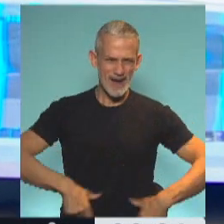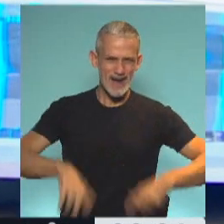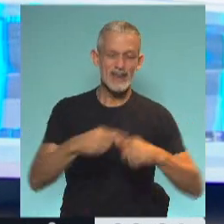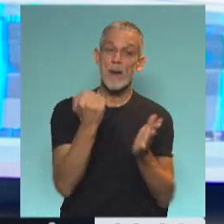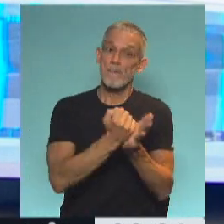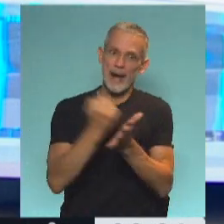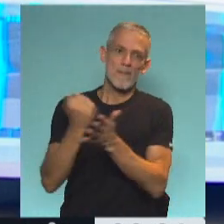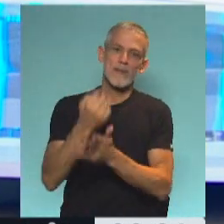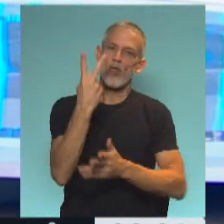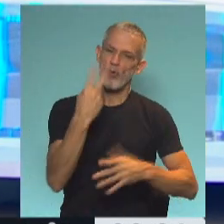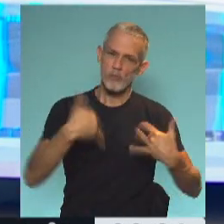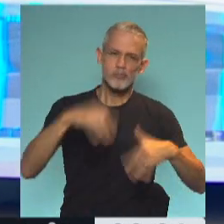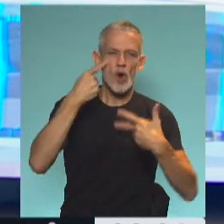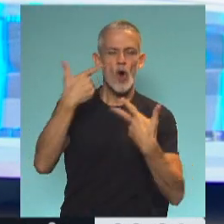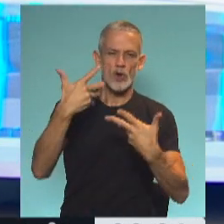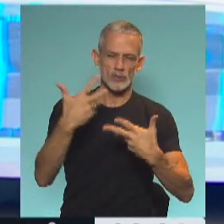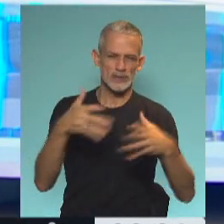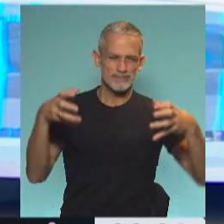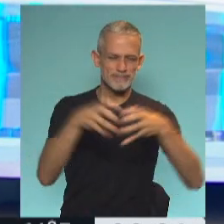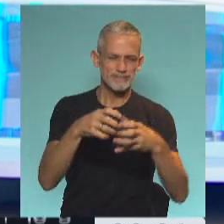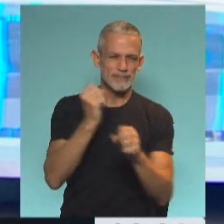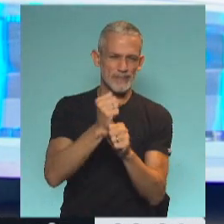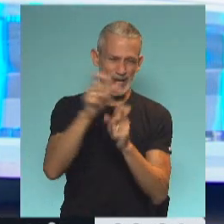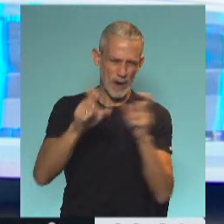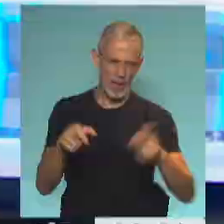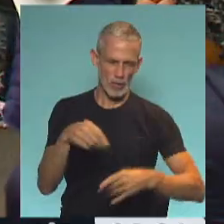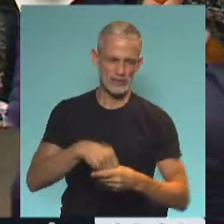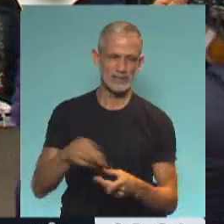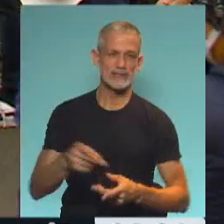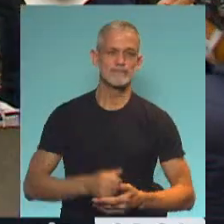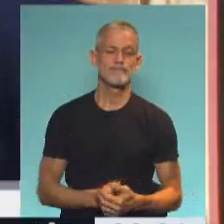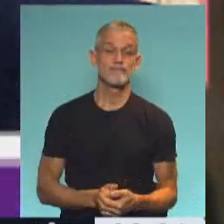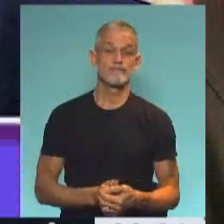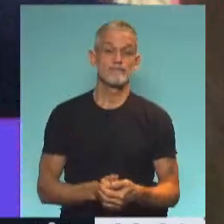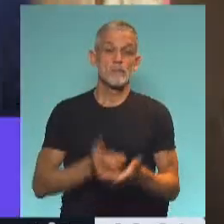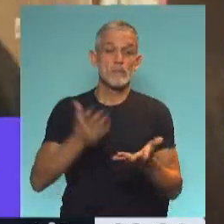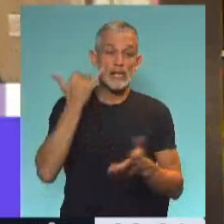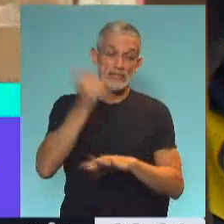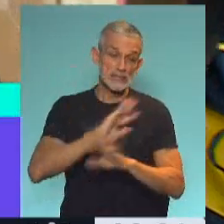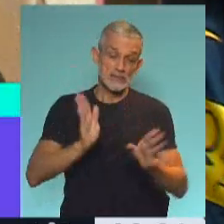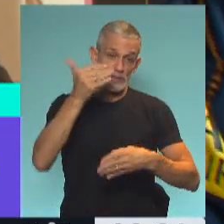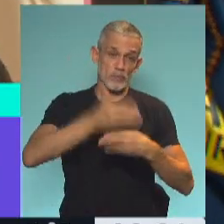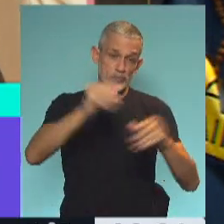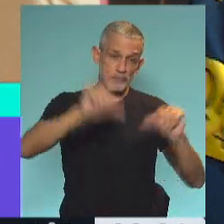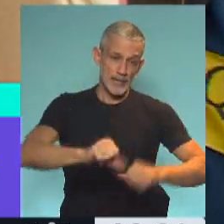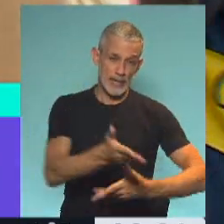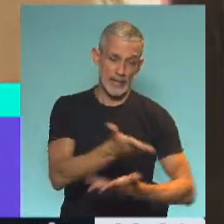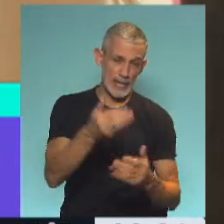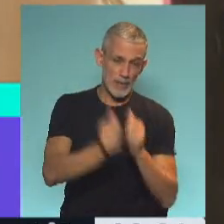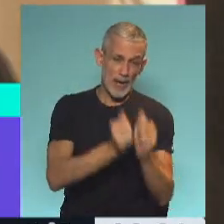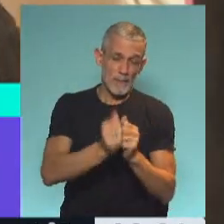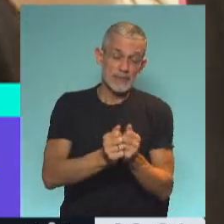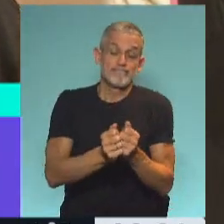muy reconocidas. Estuvimos con los trabajadores y esto decía. Sí, ya terminó la quiebra y esperemos que haya dado